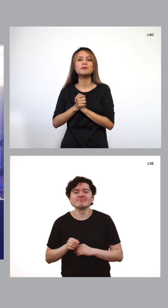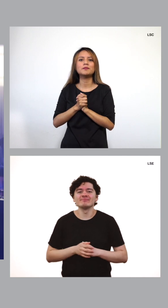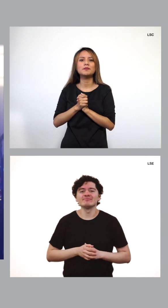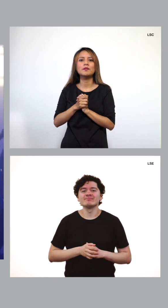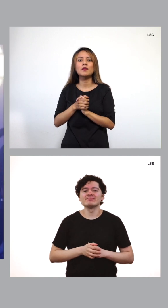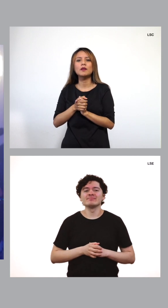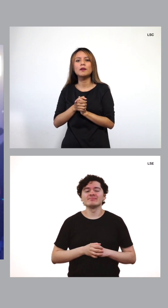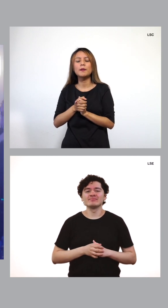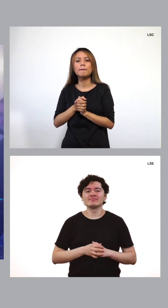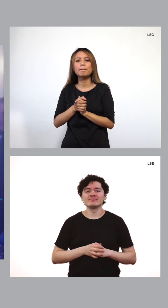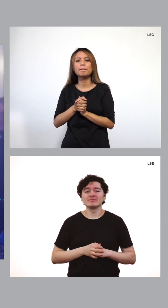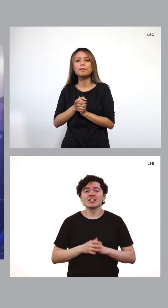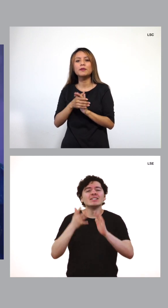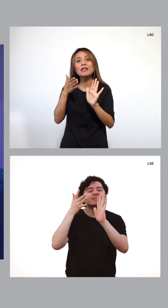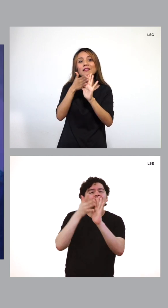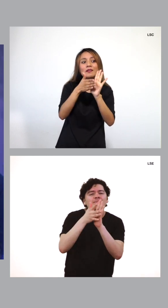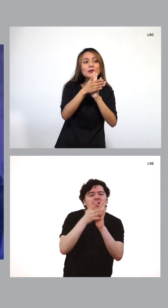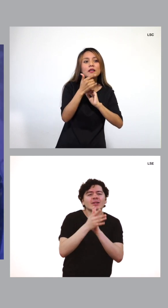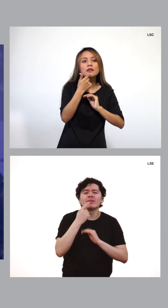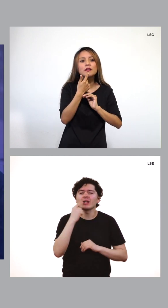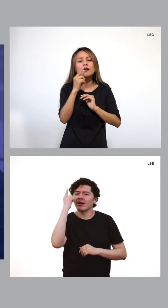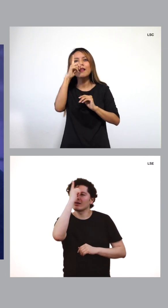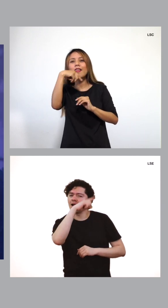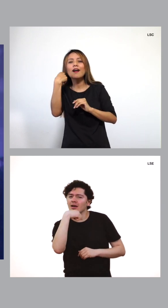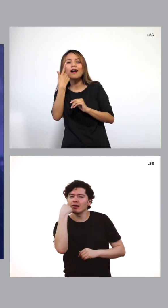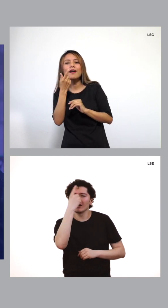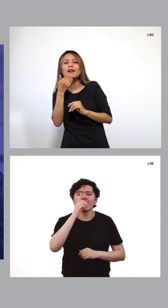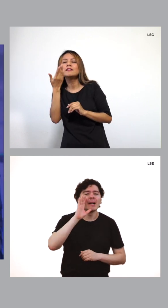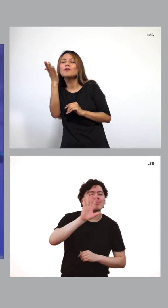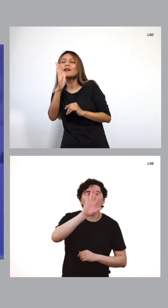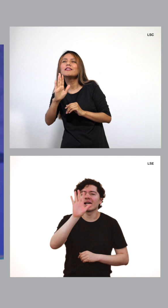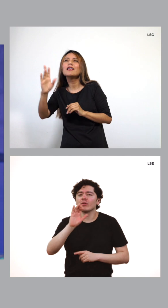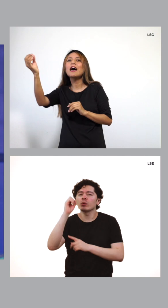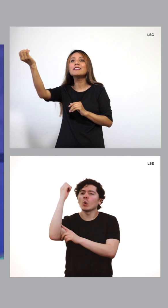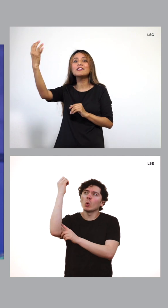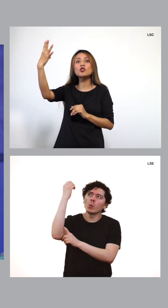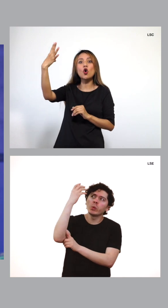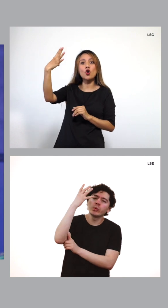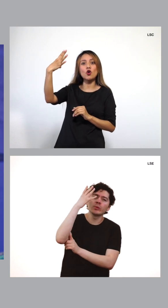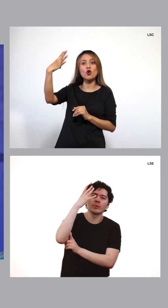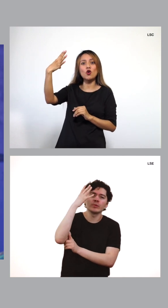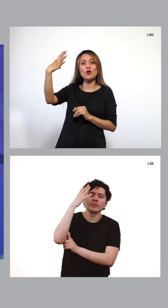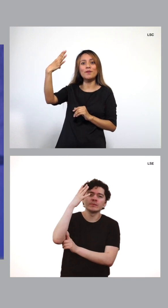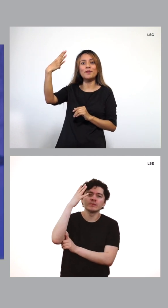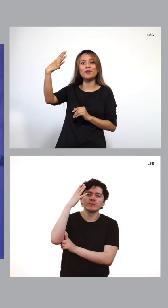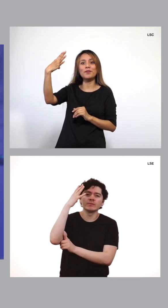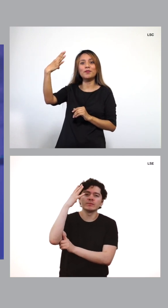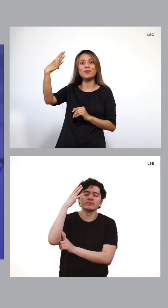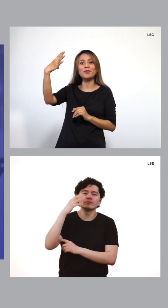decir. Y Juan le dice a la iglesia: su cara era semejante al sol cuando